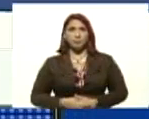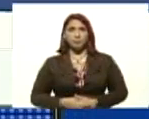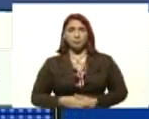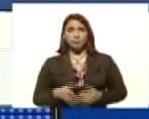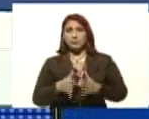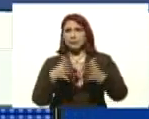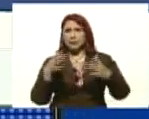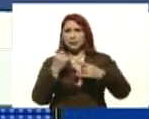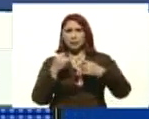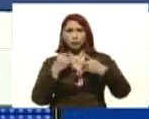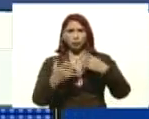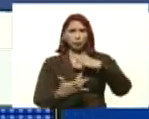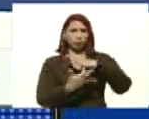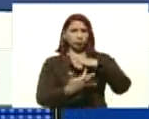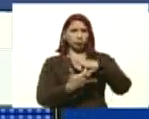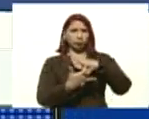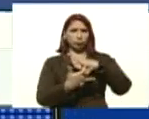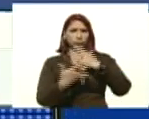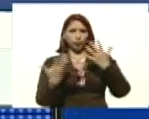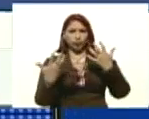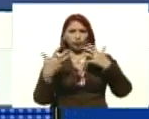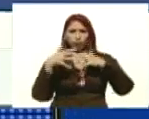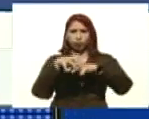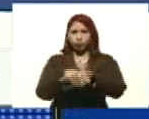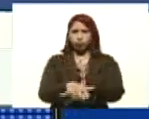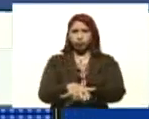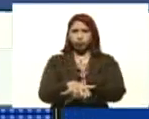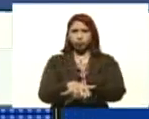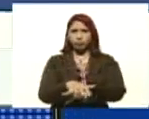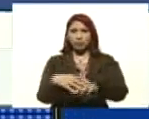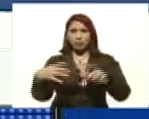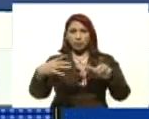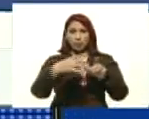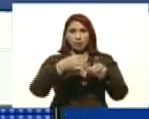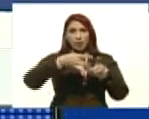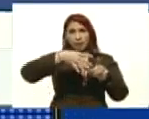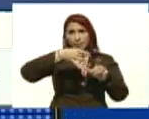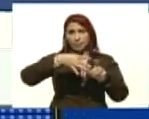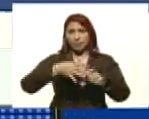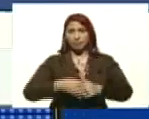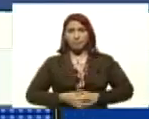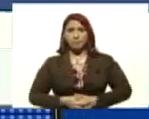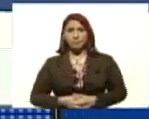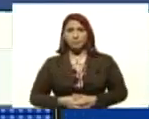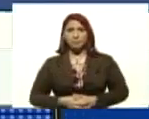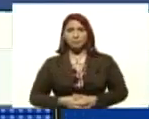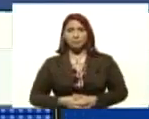gran instrumento tecnológico articulador es el carnet de la patria.